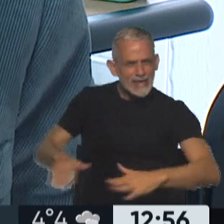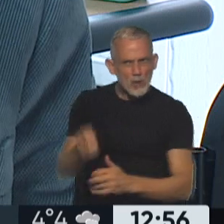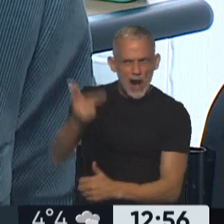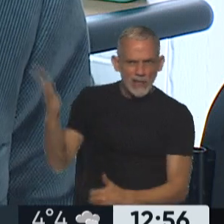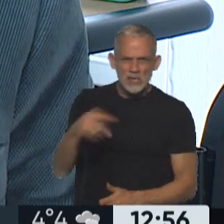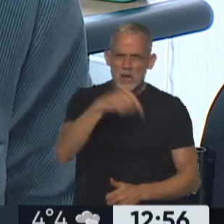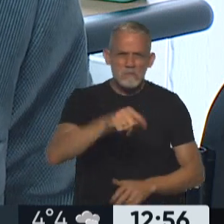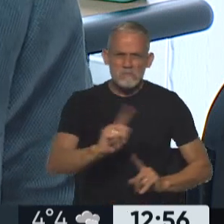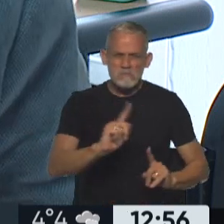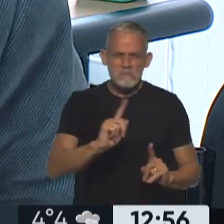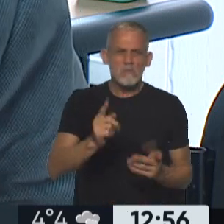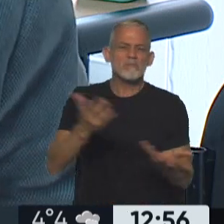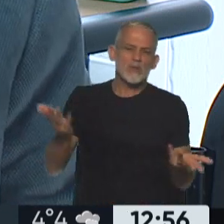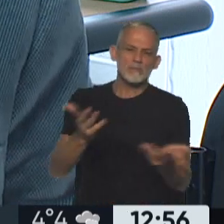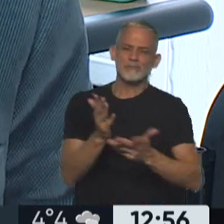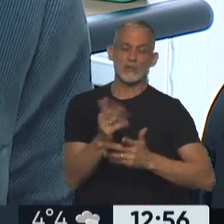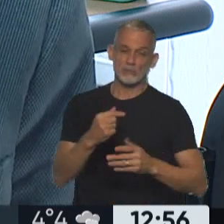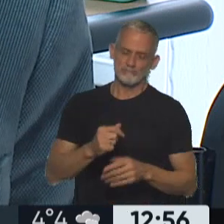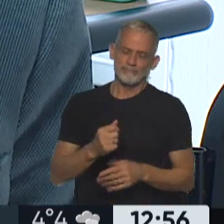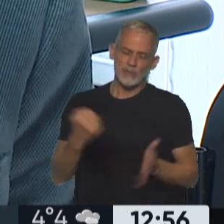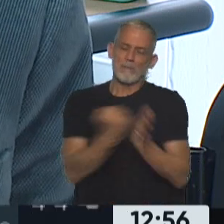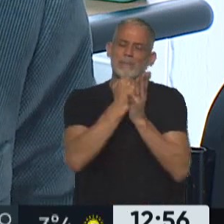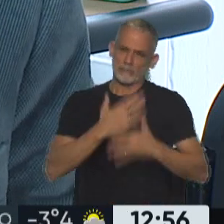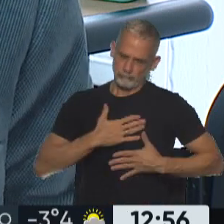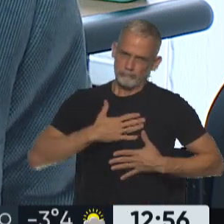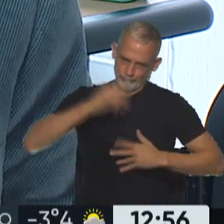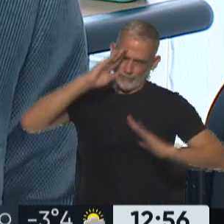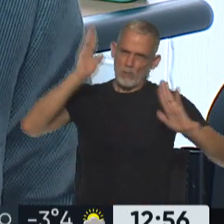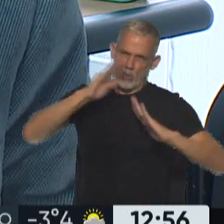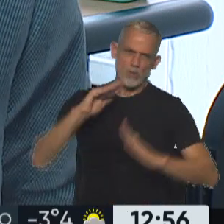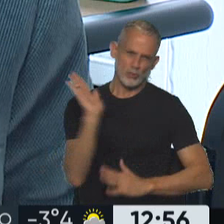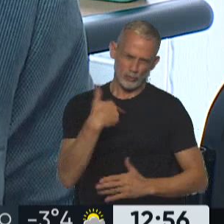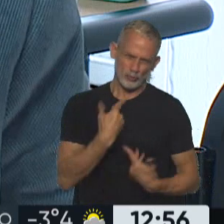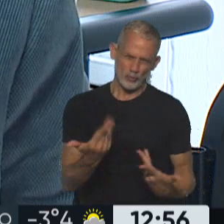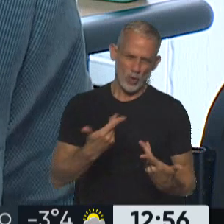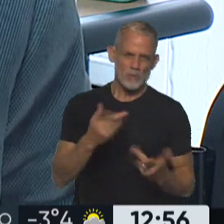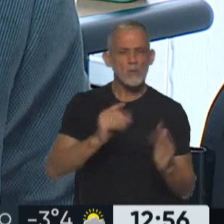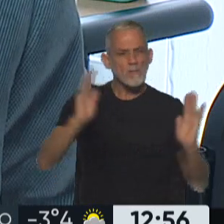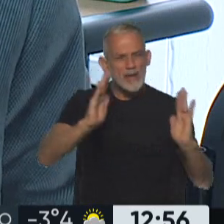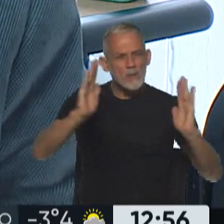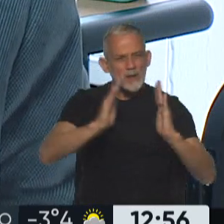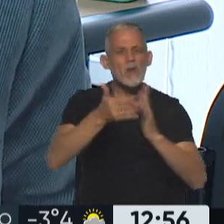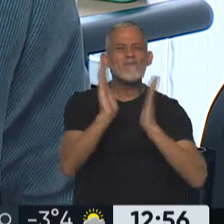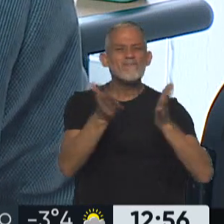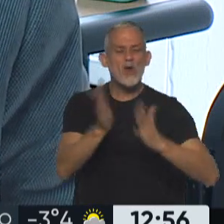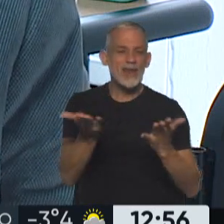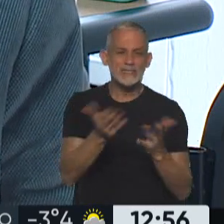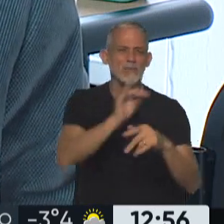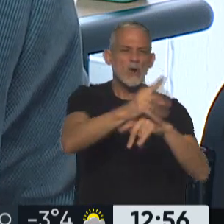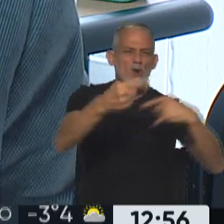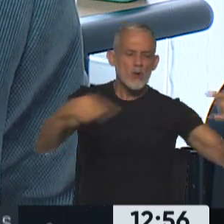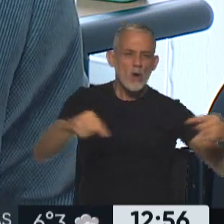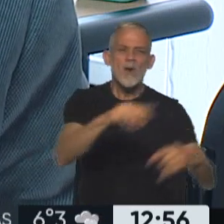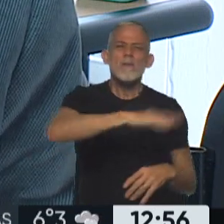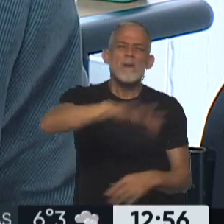cantidad. Lo que quiero decir con esto es que esto nos impacta enormemente, pero de lo que se trata es de reducir la violencia delictiva en